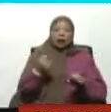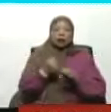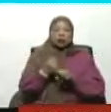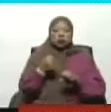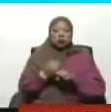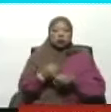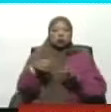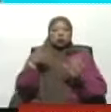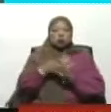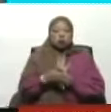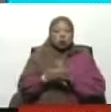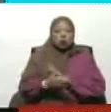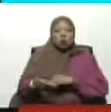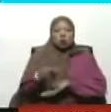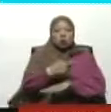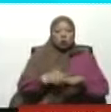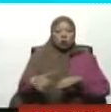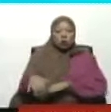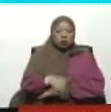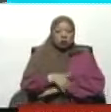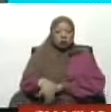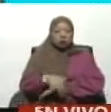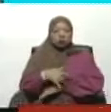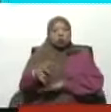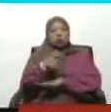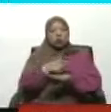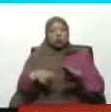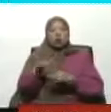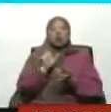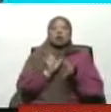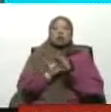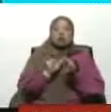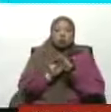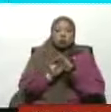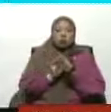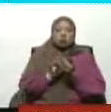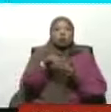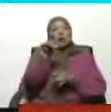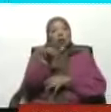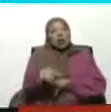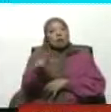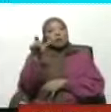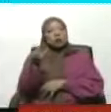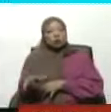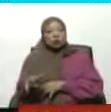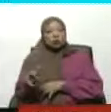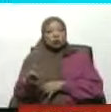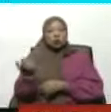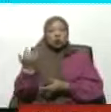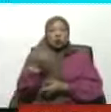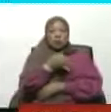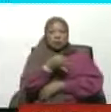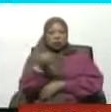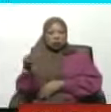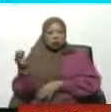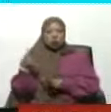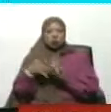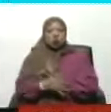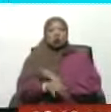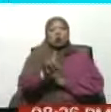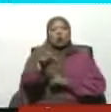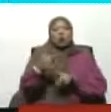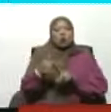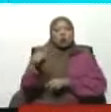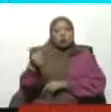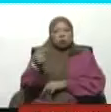el concepto de gobierno de calle, de gobierno directo, de gobierno con la gente, y perfeccionando el 1x10 del